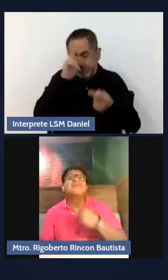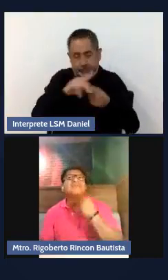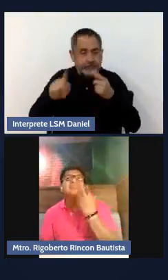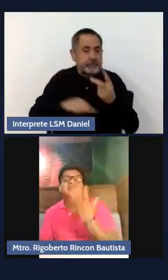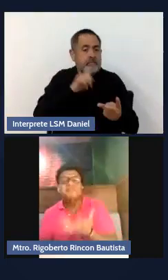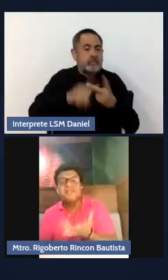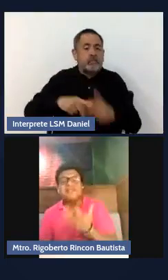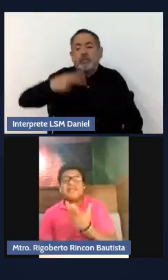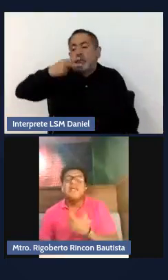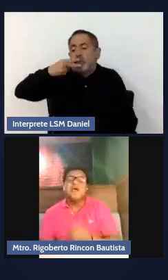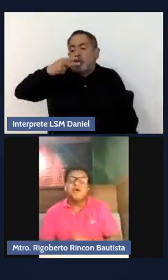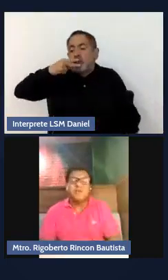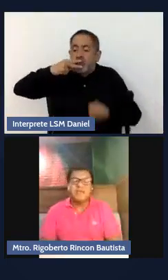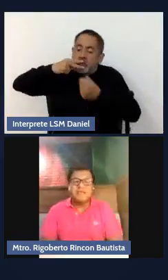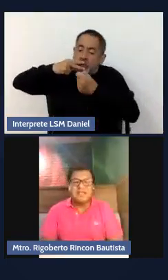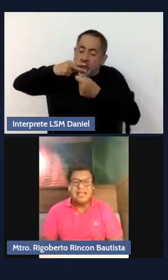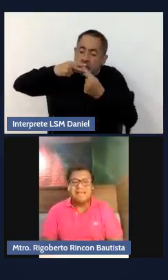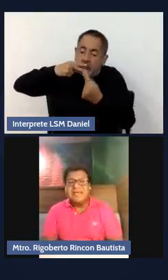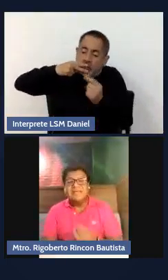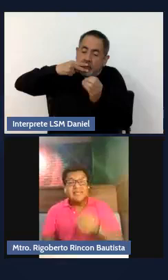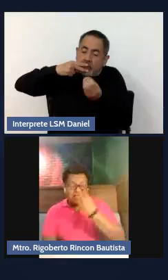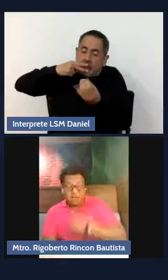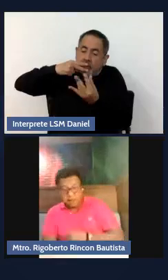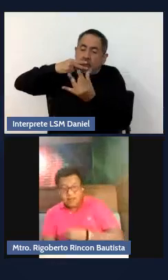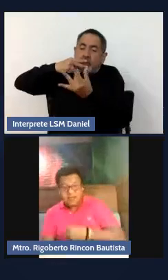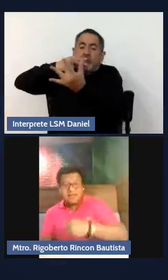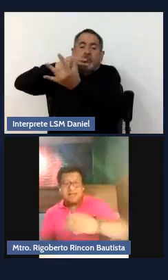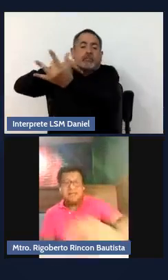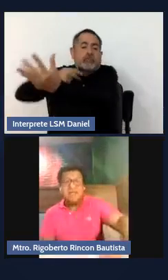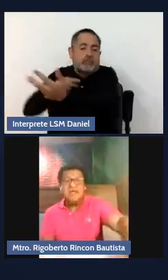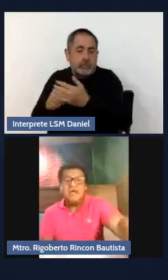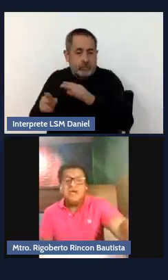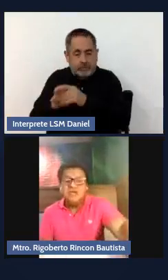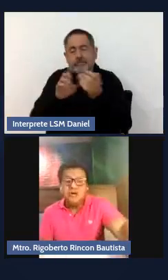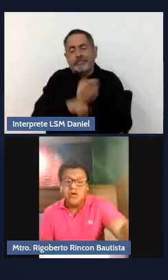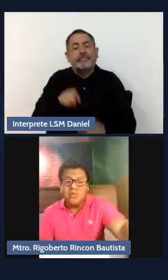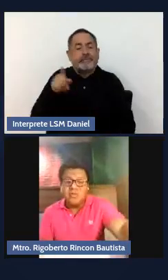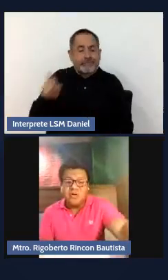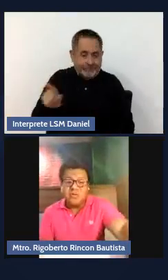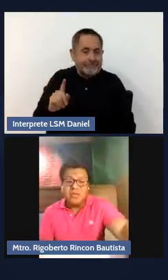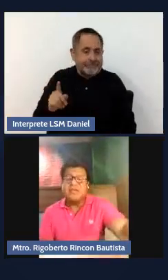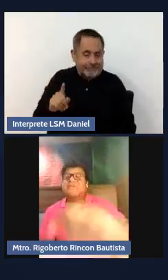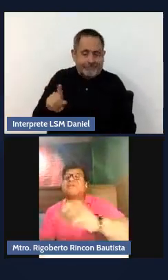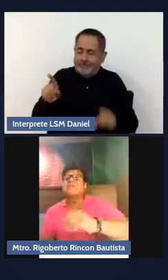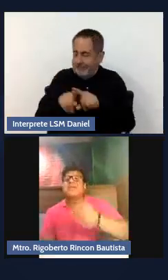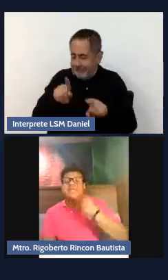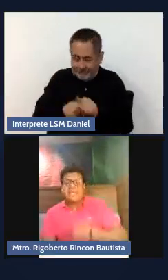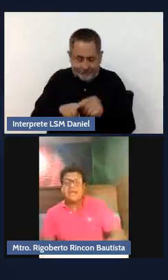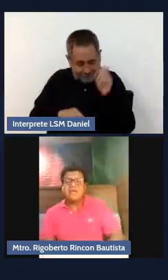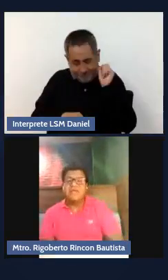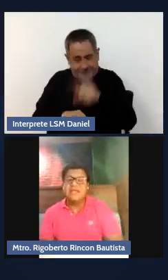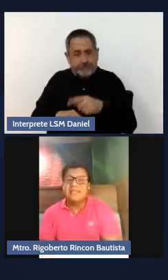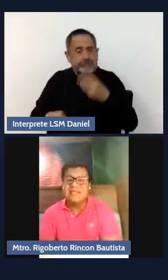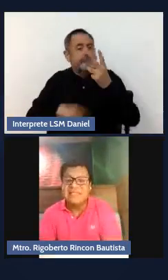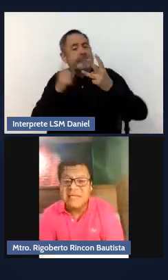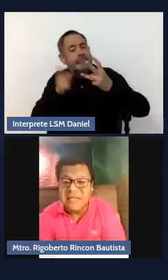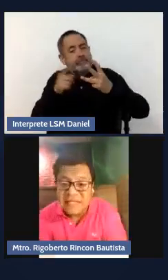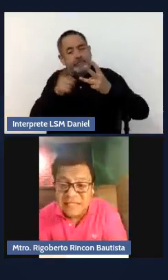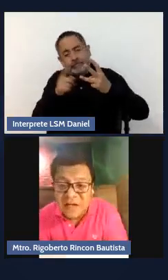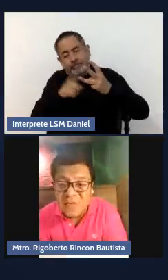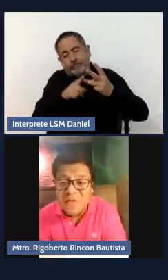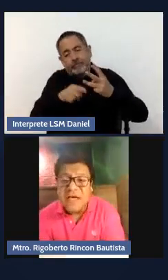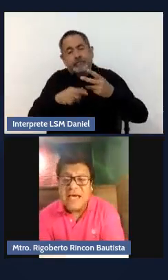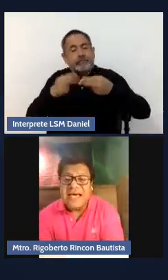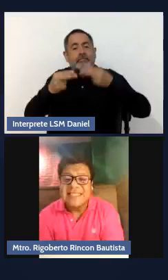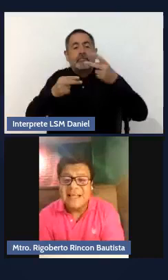desprende completamente al ambiente y el cual también yo completamente inhalo. Y el tercer humo es